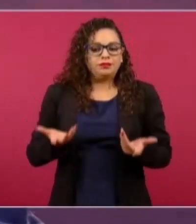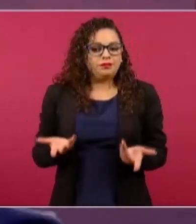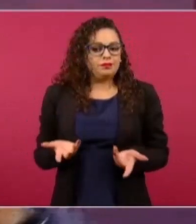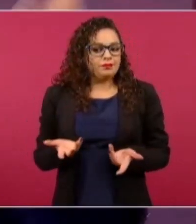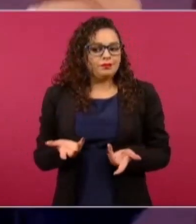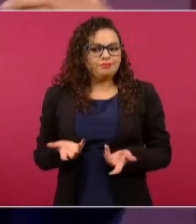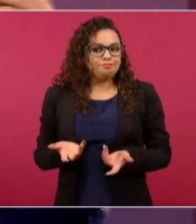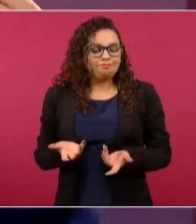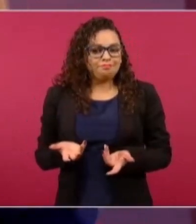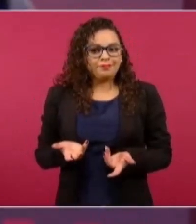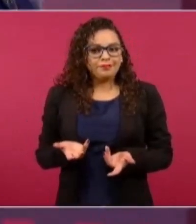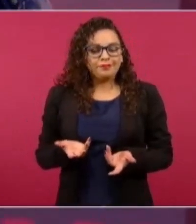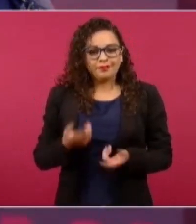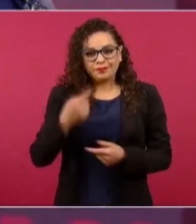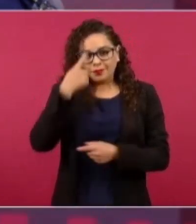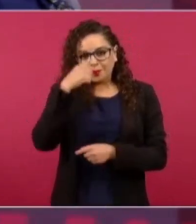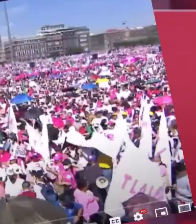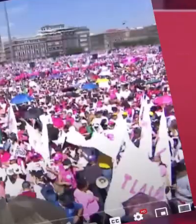Y engañó,